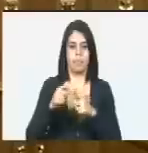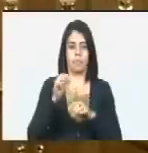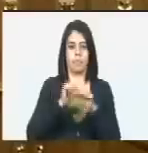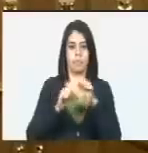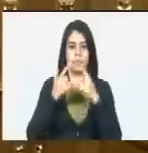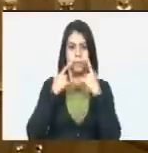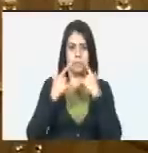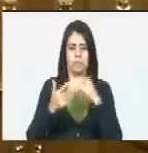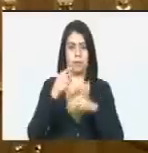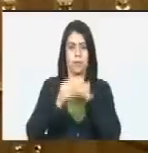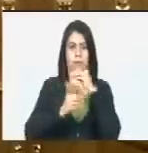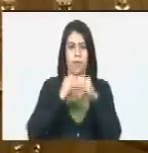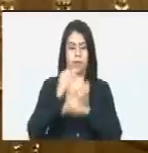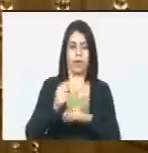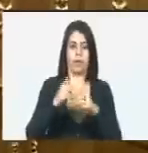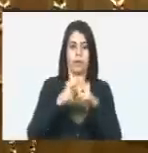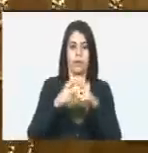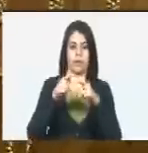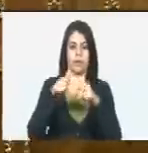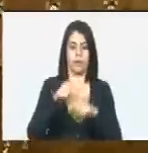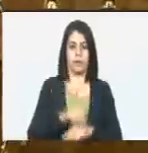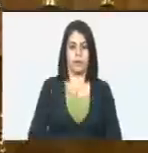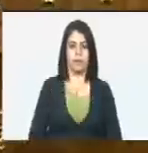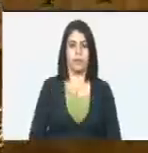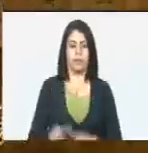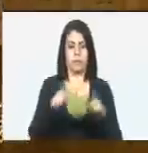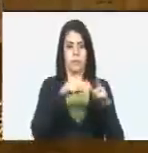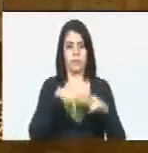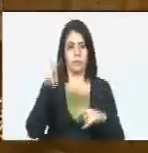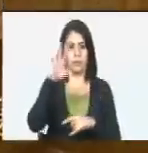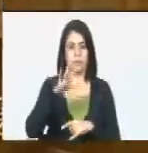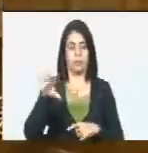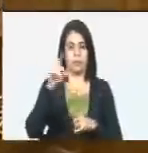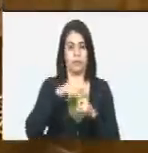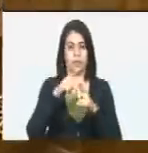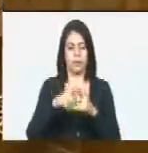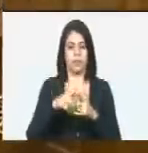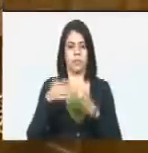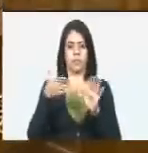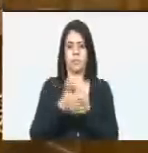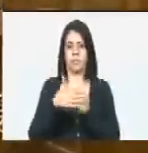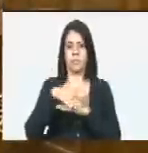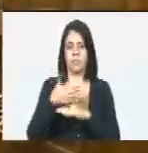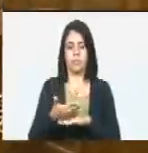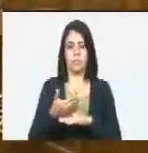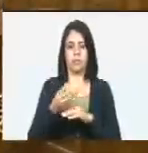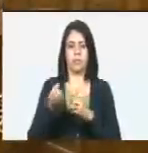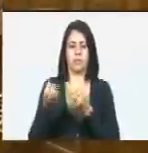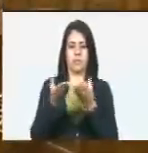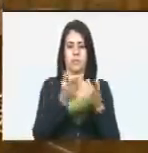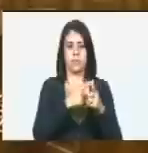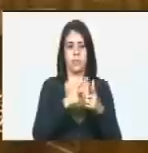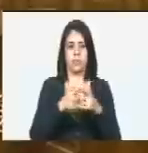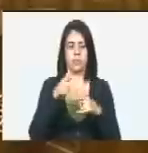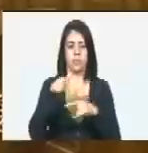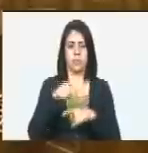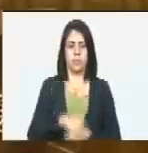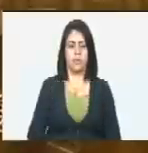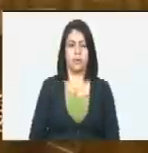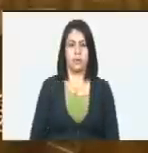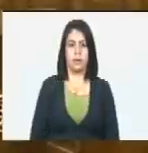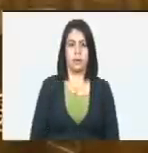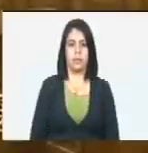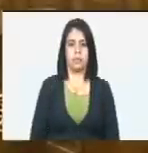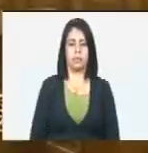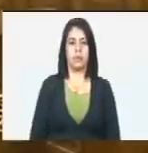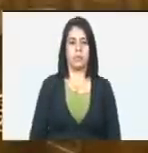hace de la integridad del territorio venezolano, sino por la sapiencia que derrama en la enjundia de sus